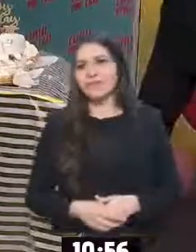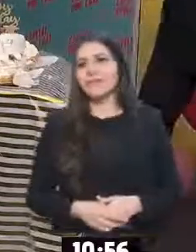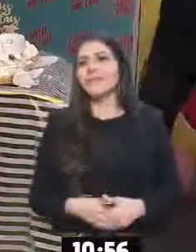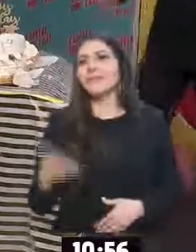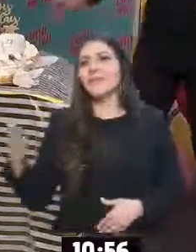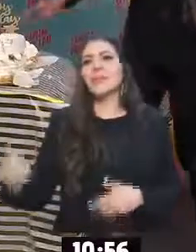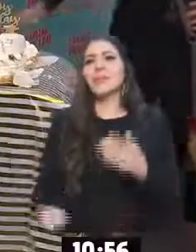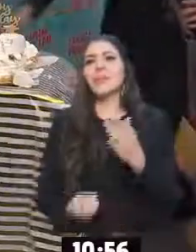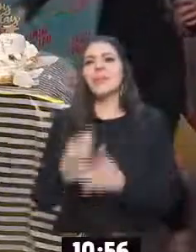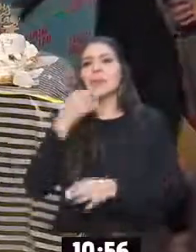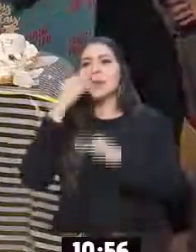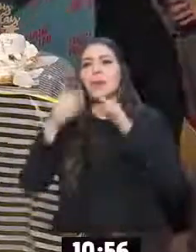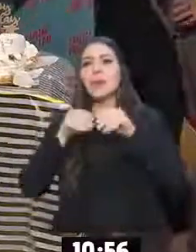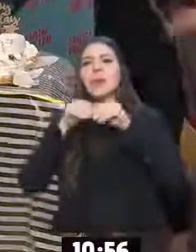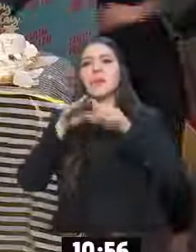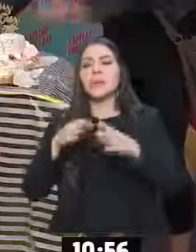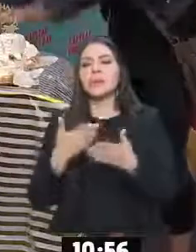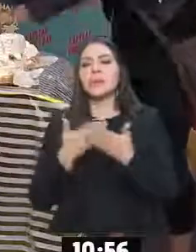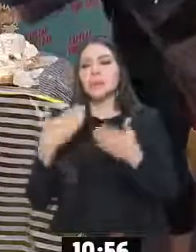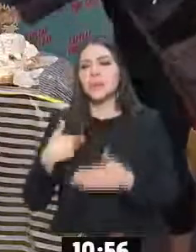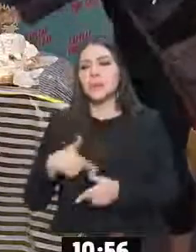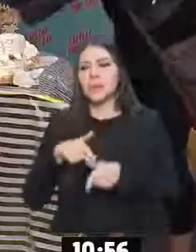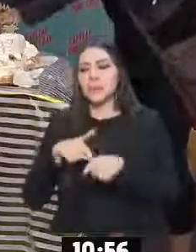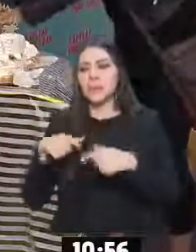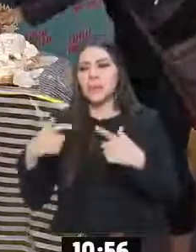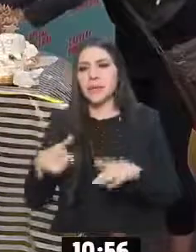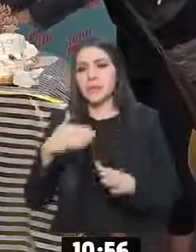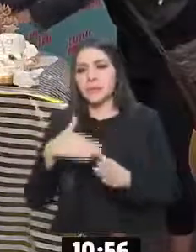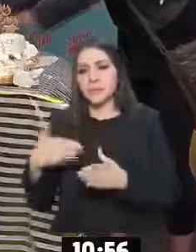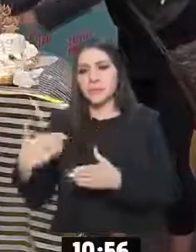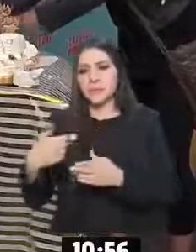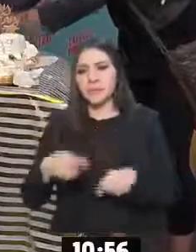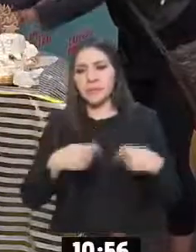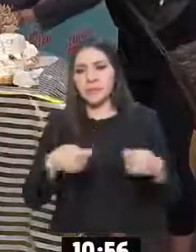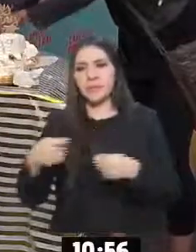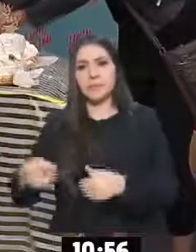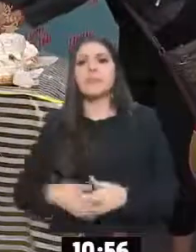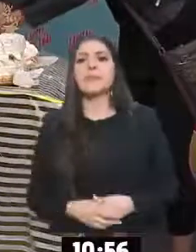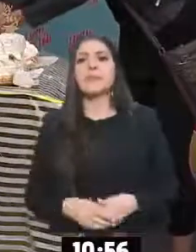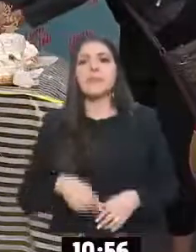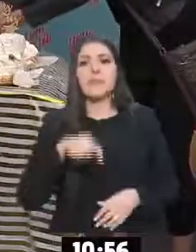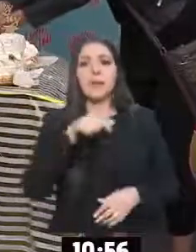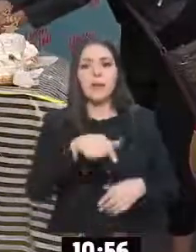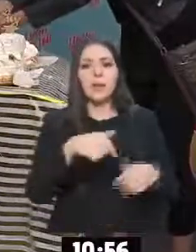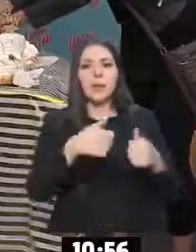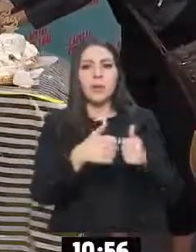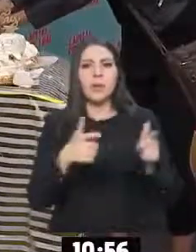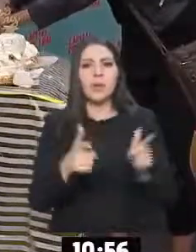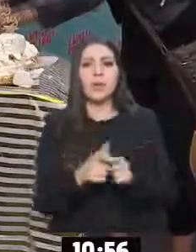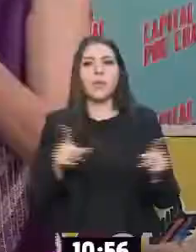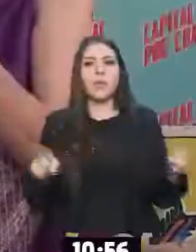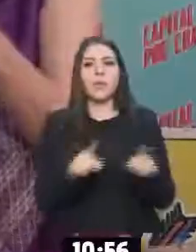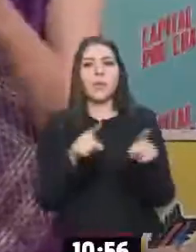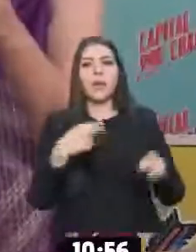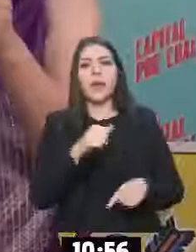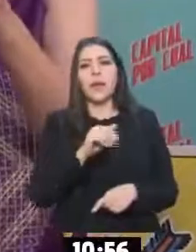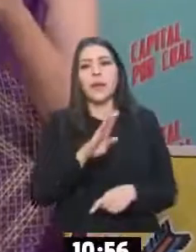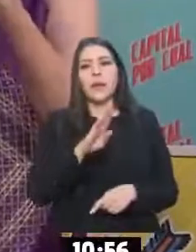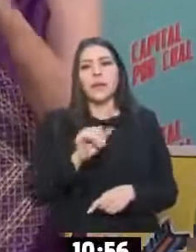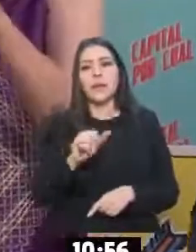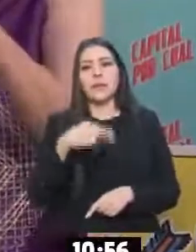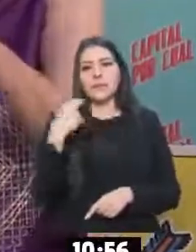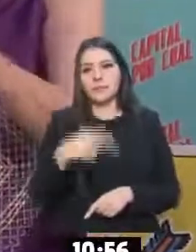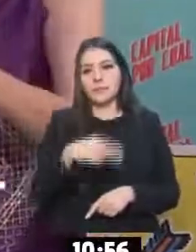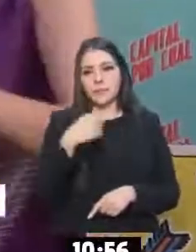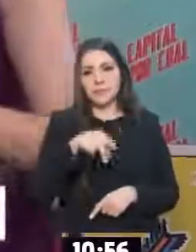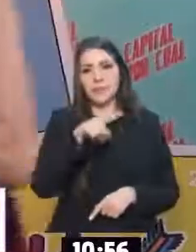estrenando. Sí, a ver, yo voy a seguir repartiendo esta pastel. Rola todos la tienen que conocer. Es de una agrupación sueca que se llama ABBA. Los Temera. Ah, ¿cómo se